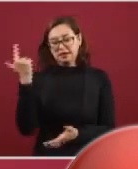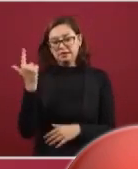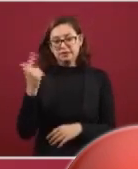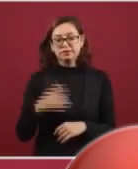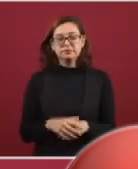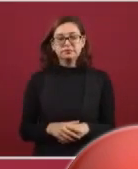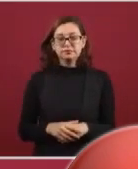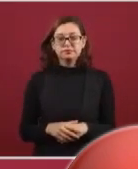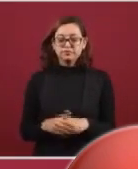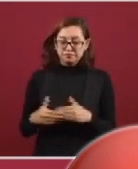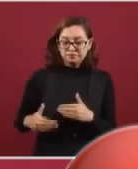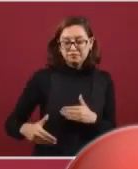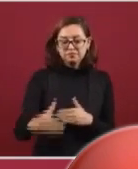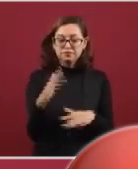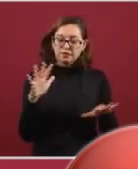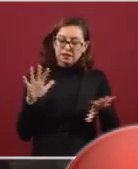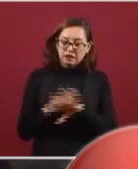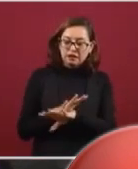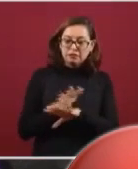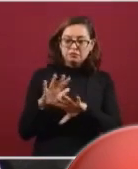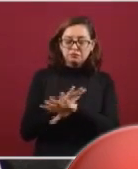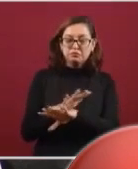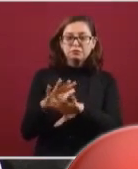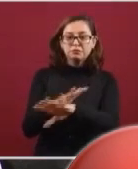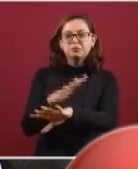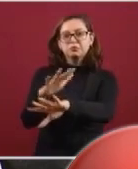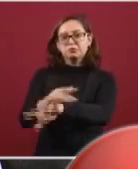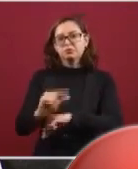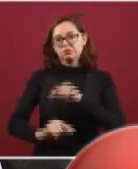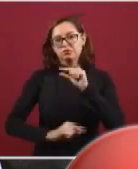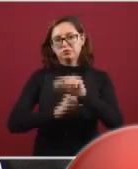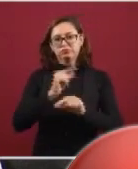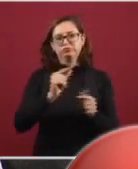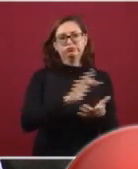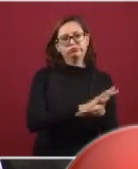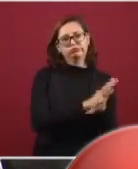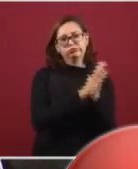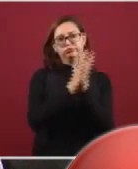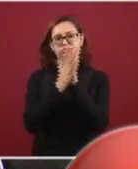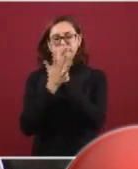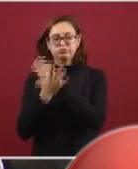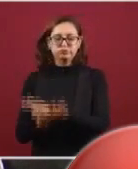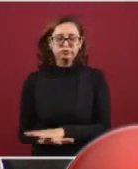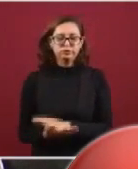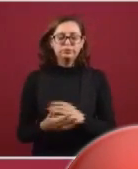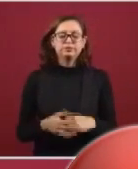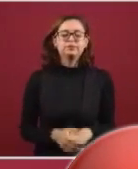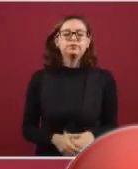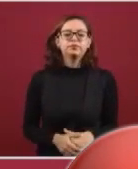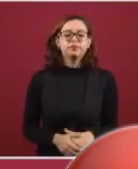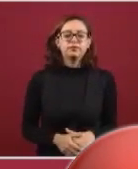los cambios, la transformación que se está llevando a cabo. Entonces, por eso